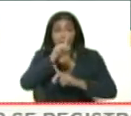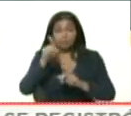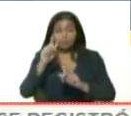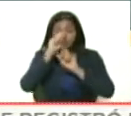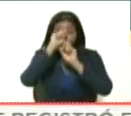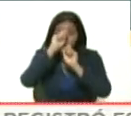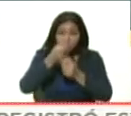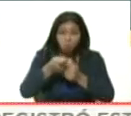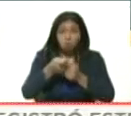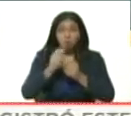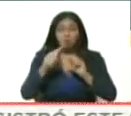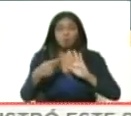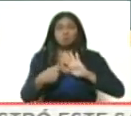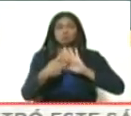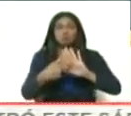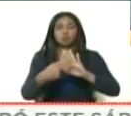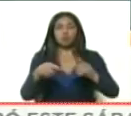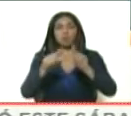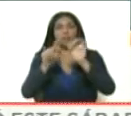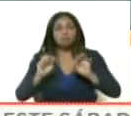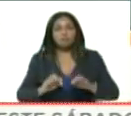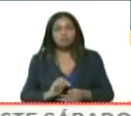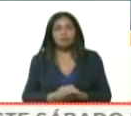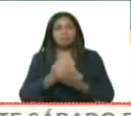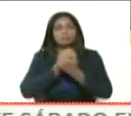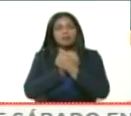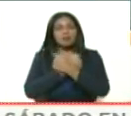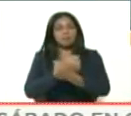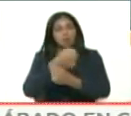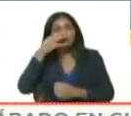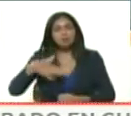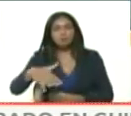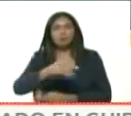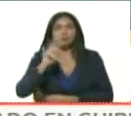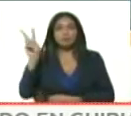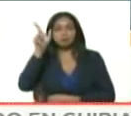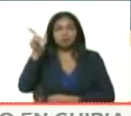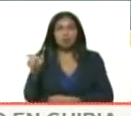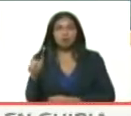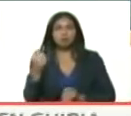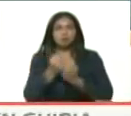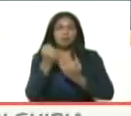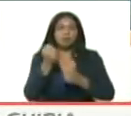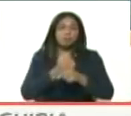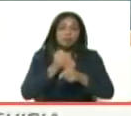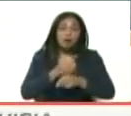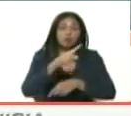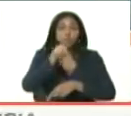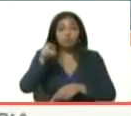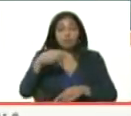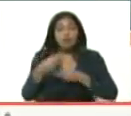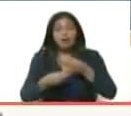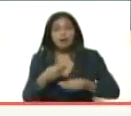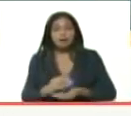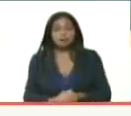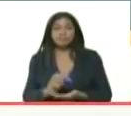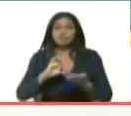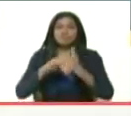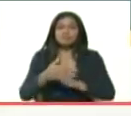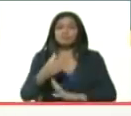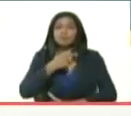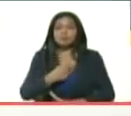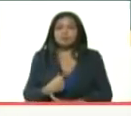condecoración como expresión del amor del pueblo venezolano por la labor que ustedes hacen. Es muy